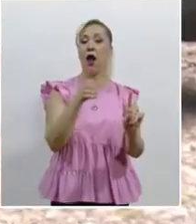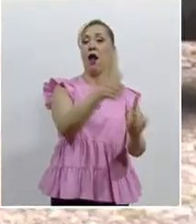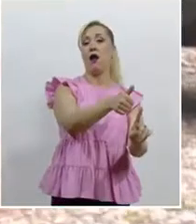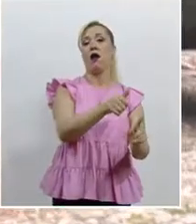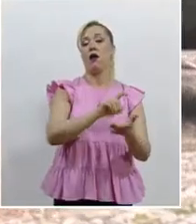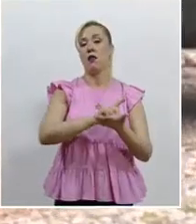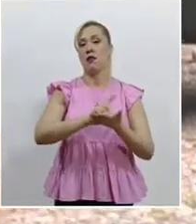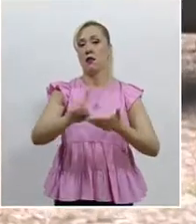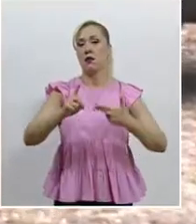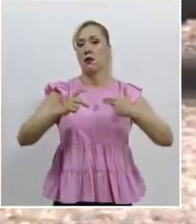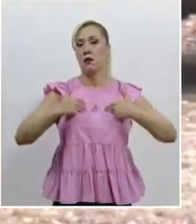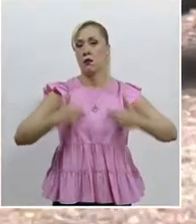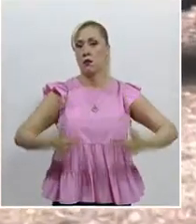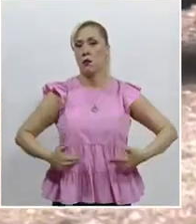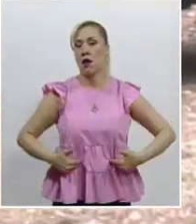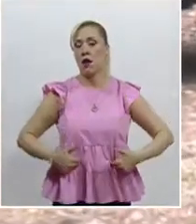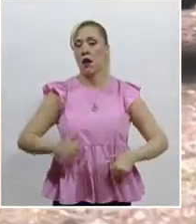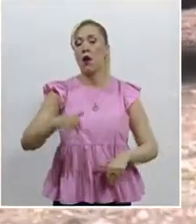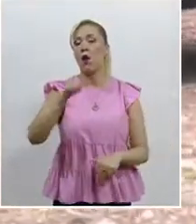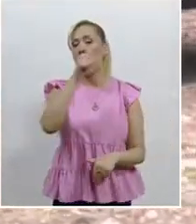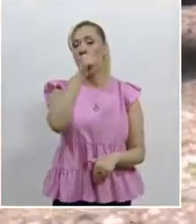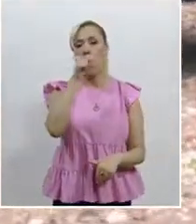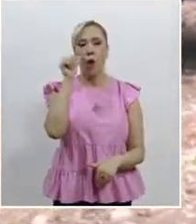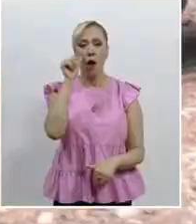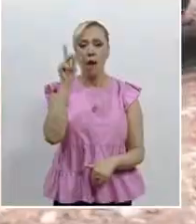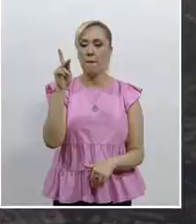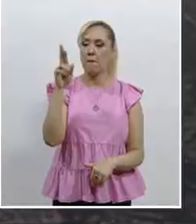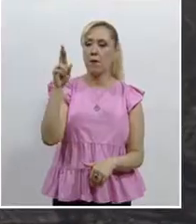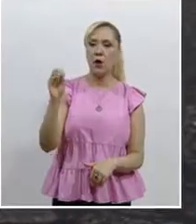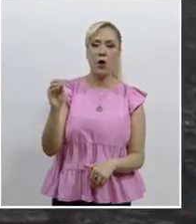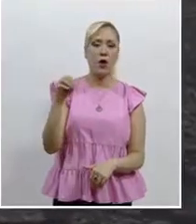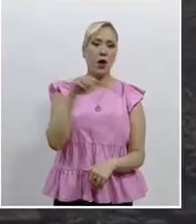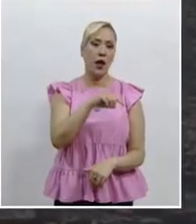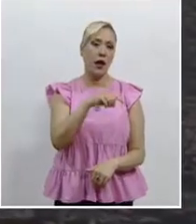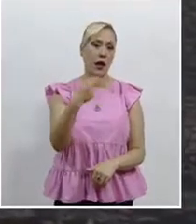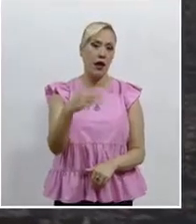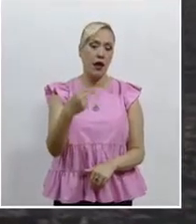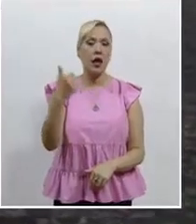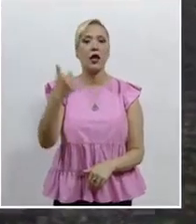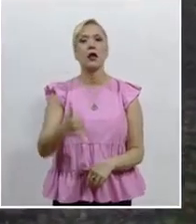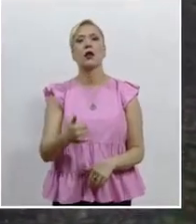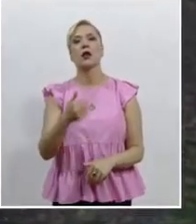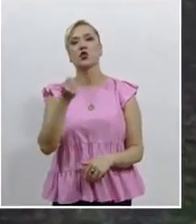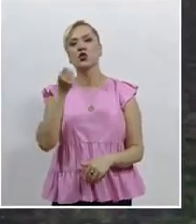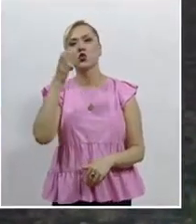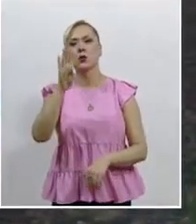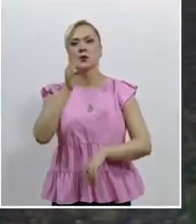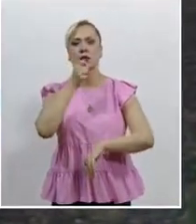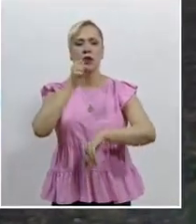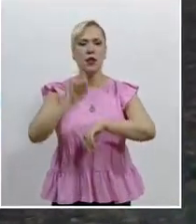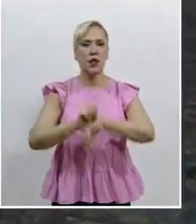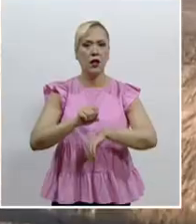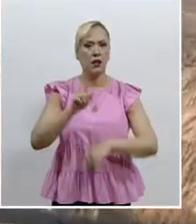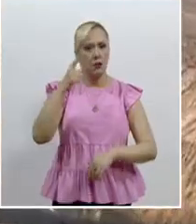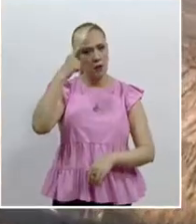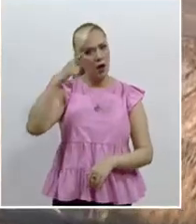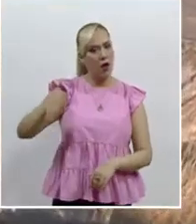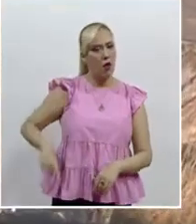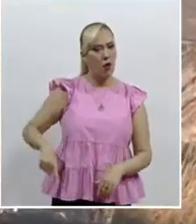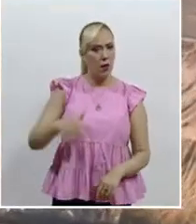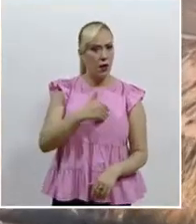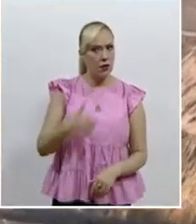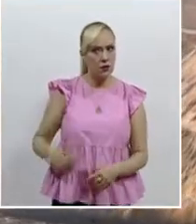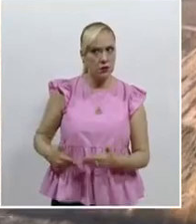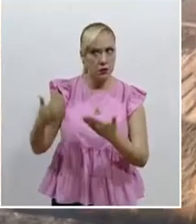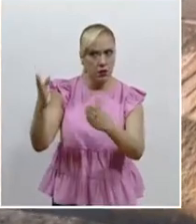Humanos Miguel Agustín Pro Juárez. También a autoridades de alto nivel como el subsecretario de Derechos Humanos de la Secretaría de Gobernación,